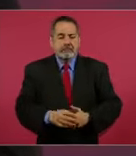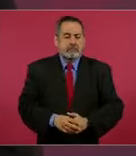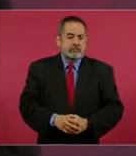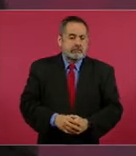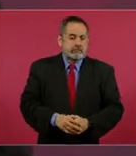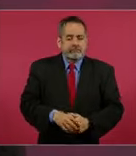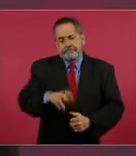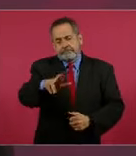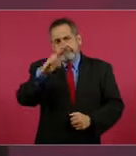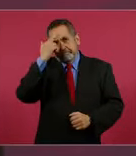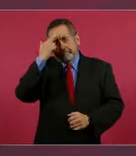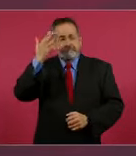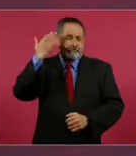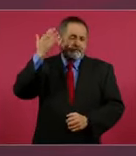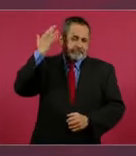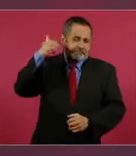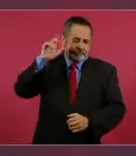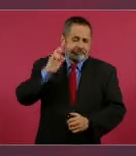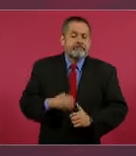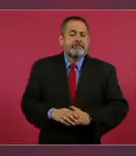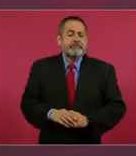Yo me acuerdo de mis discursos